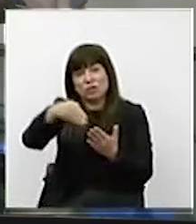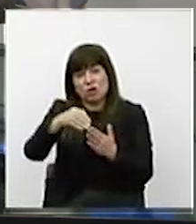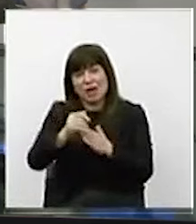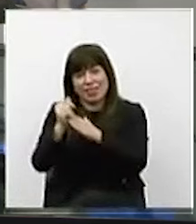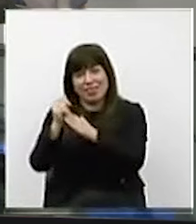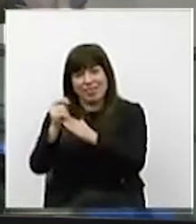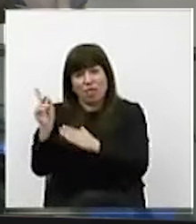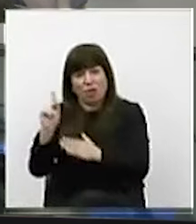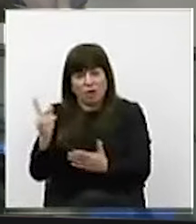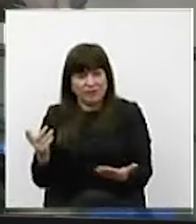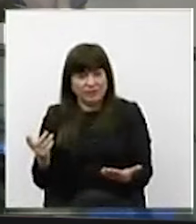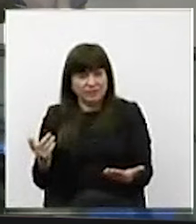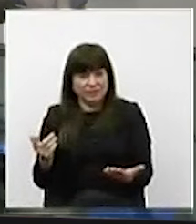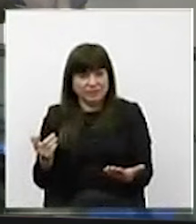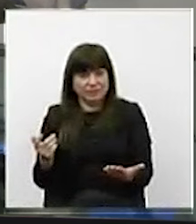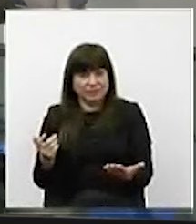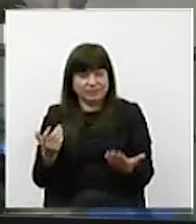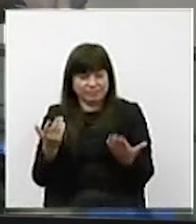¿Ya?